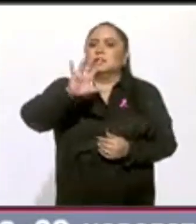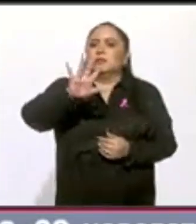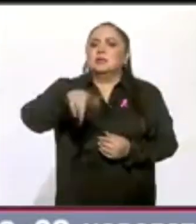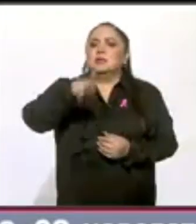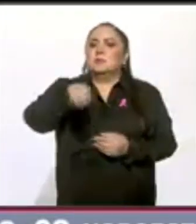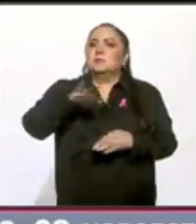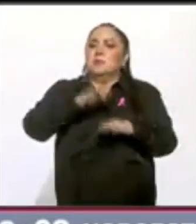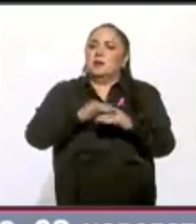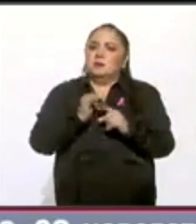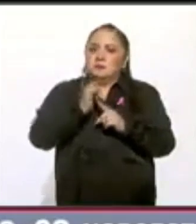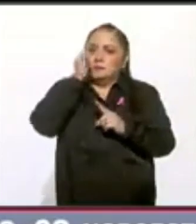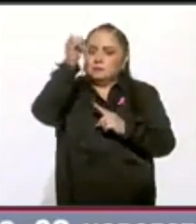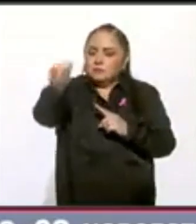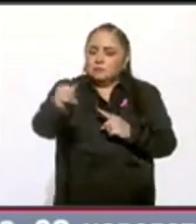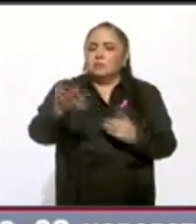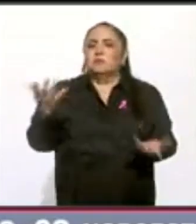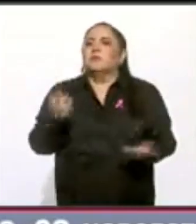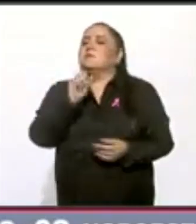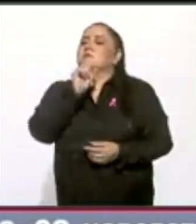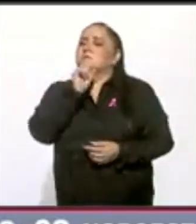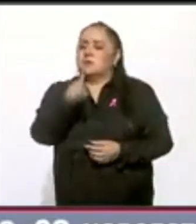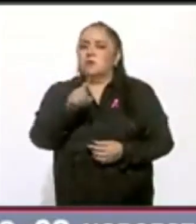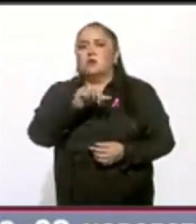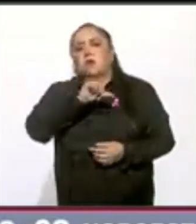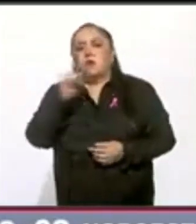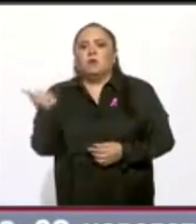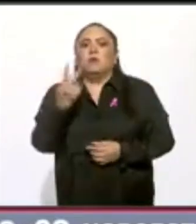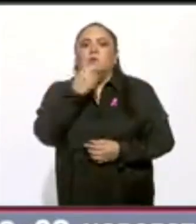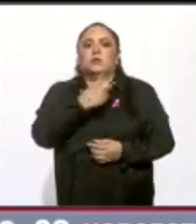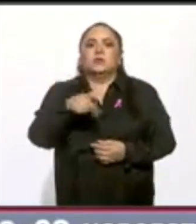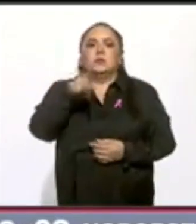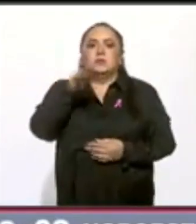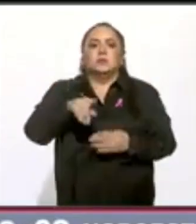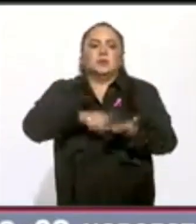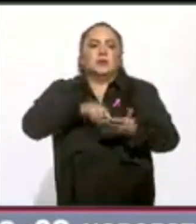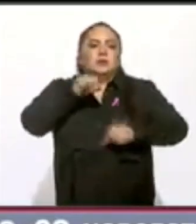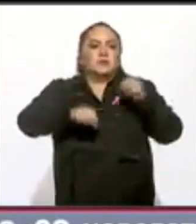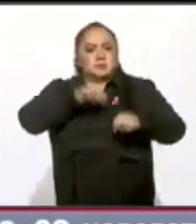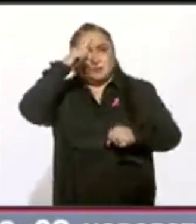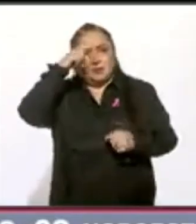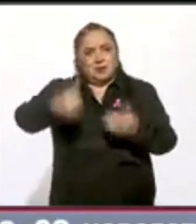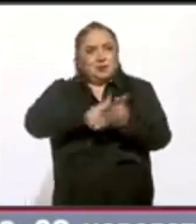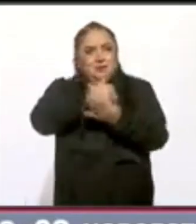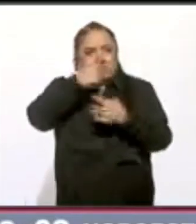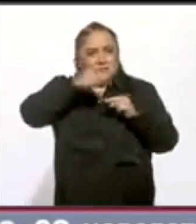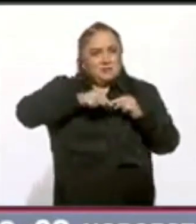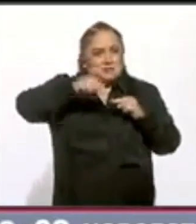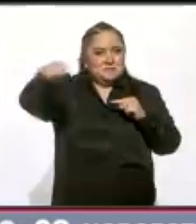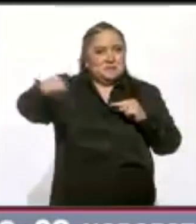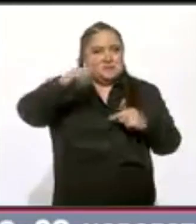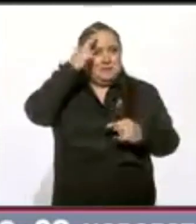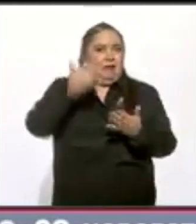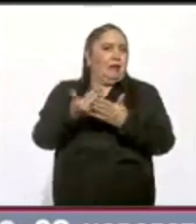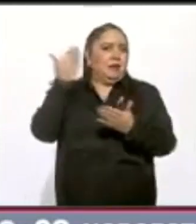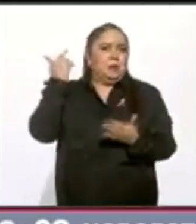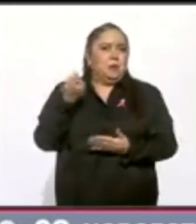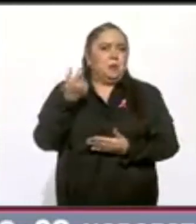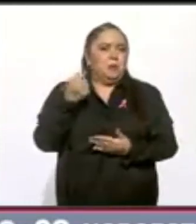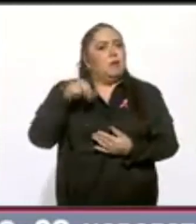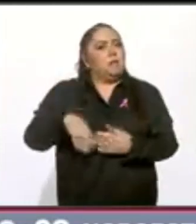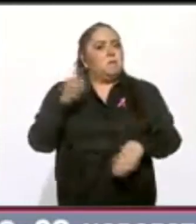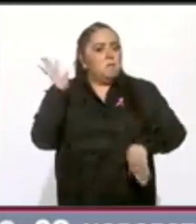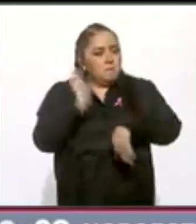kilómetros de metrobús. También hicimos 200 kilómetros de ciclovías en la ciudad, más de lo que se había construido